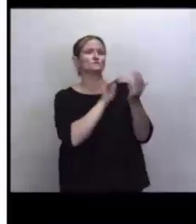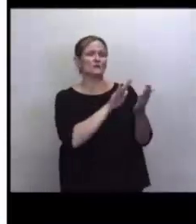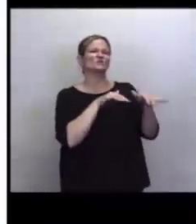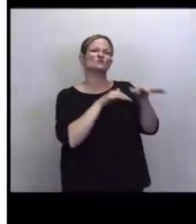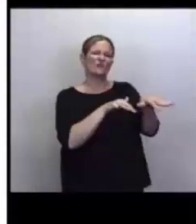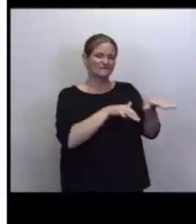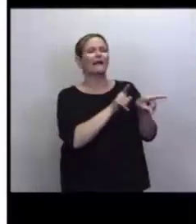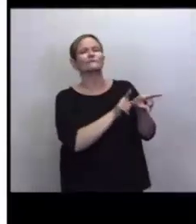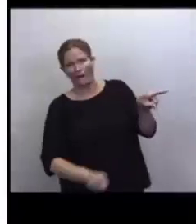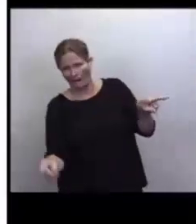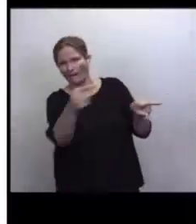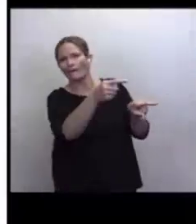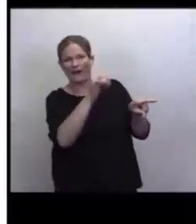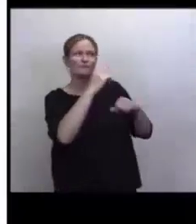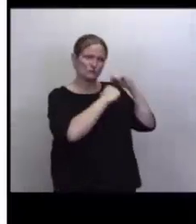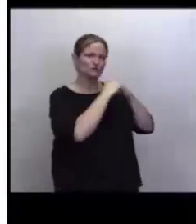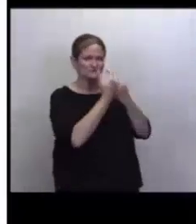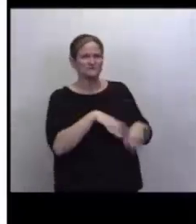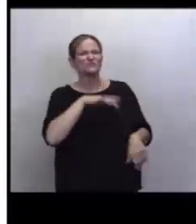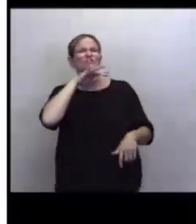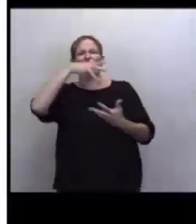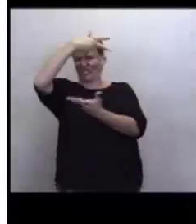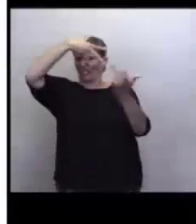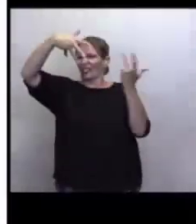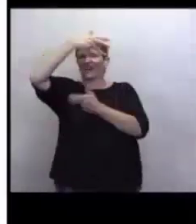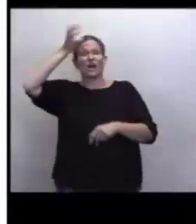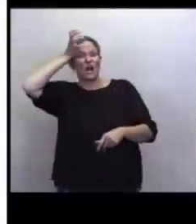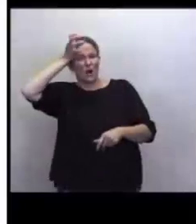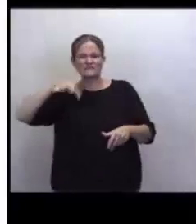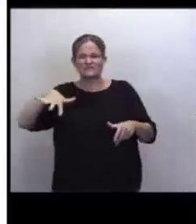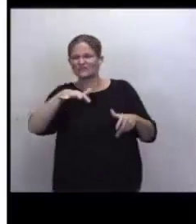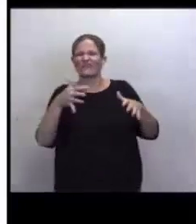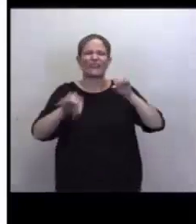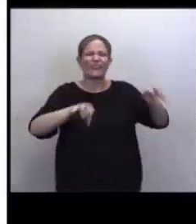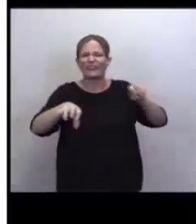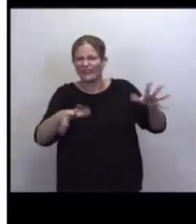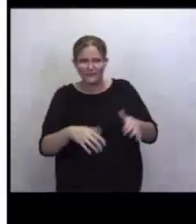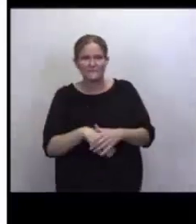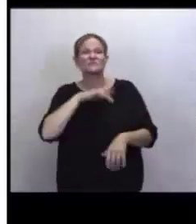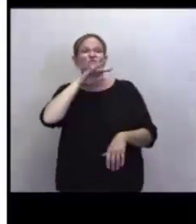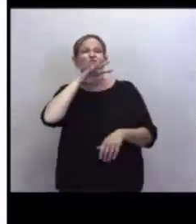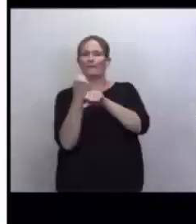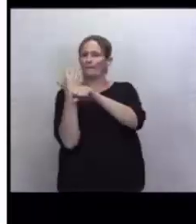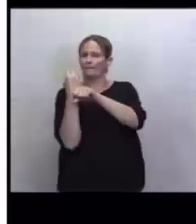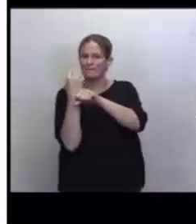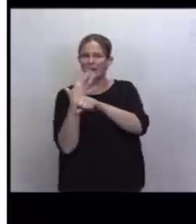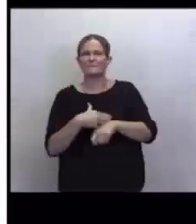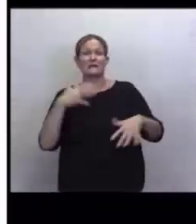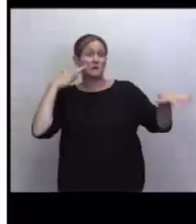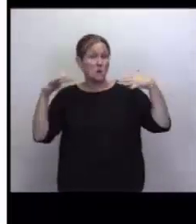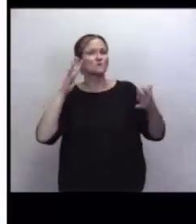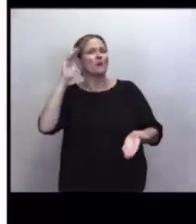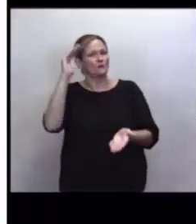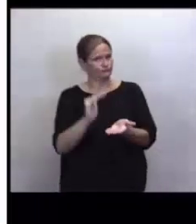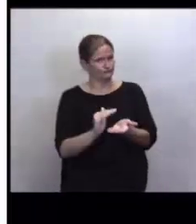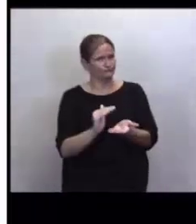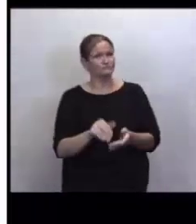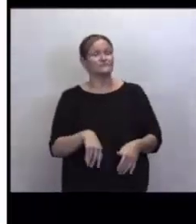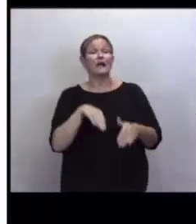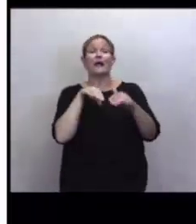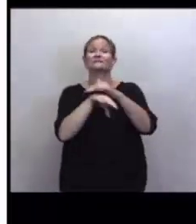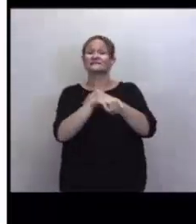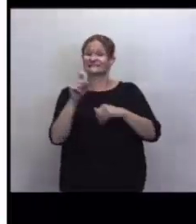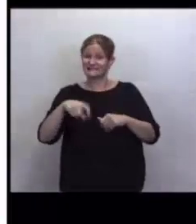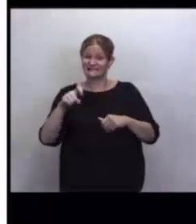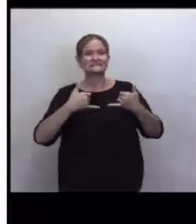contratistas cumplan con las medidas para minimizar o mitigar los efectos tales como el polvo y los escombros,